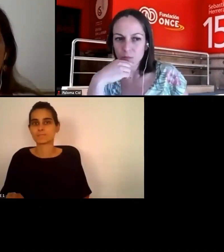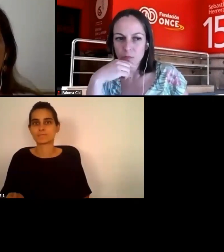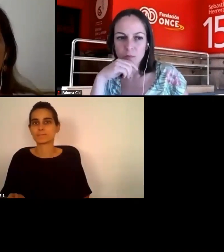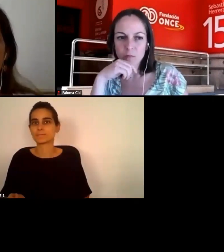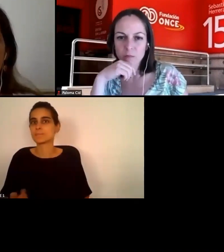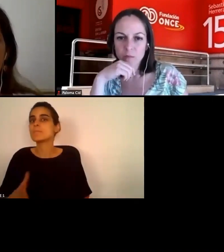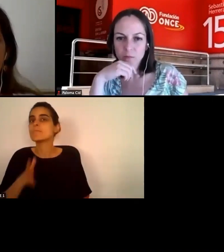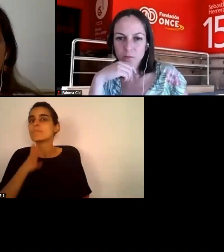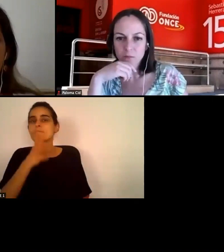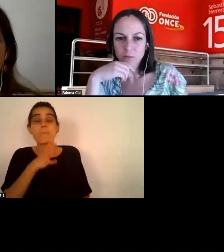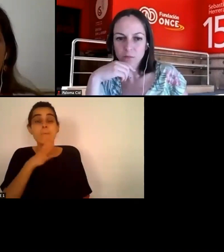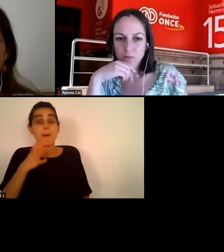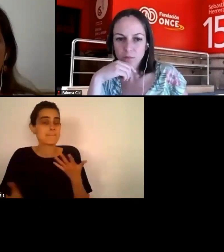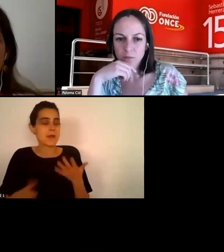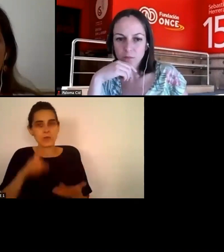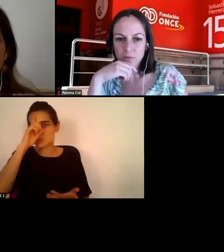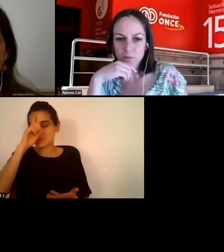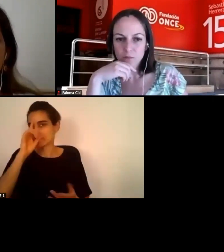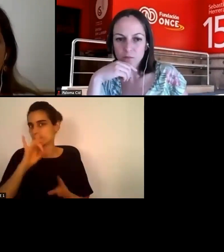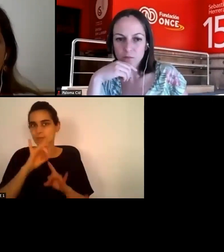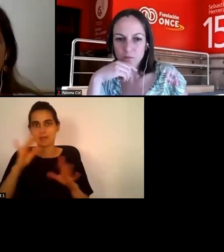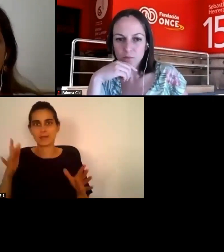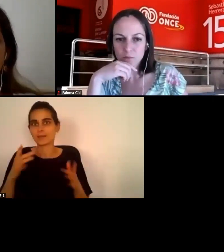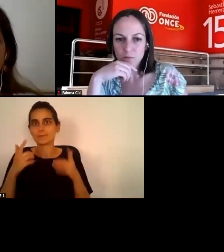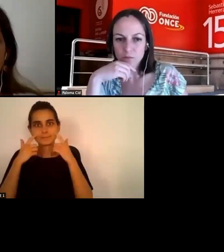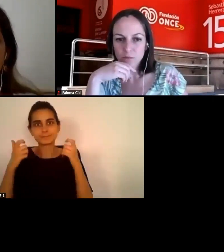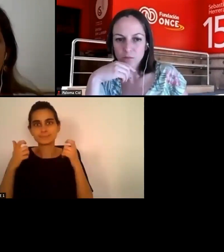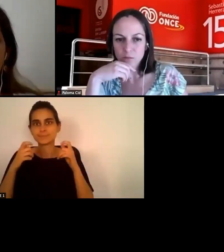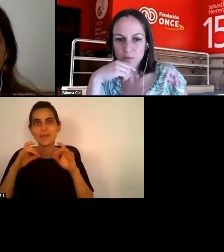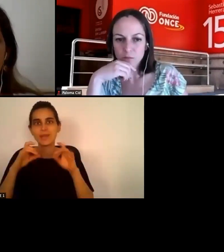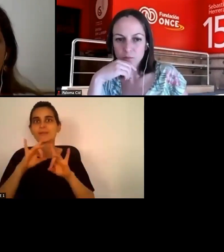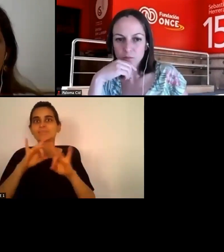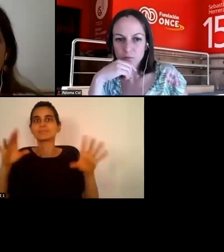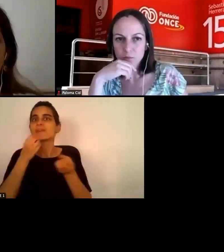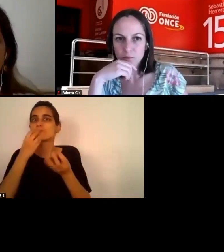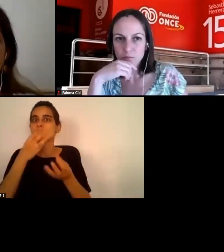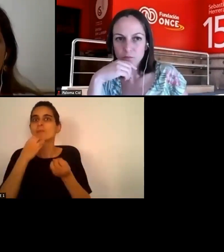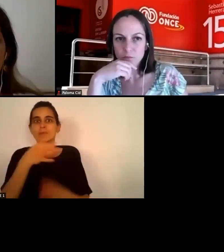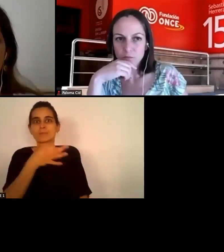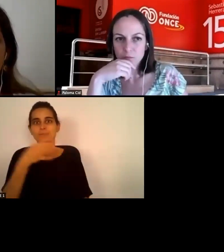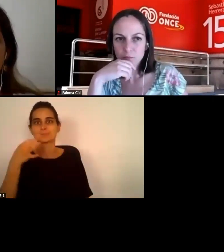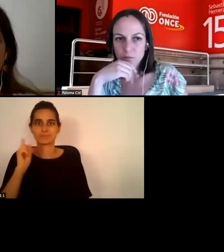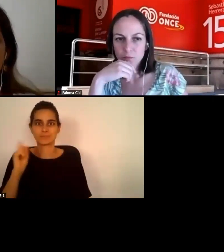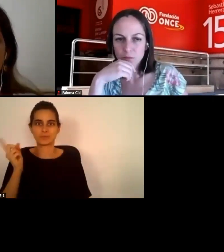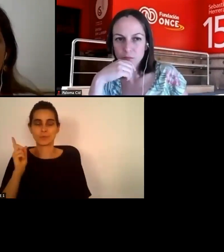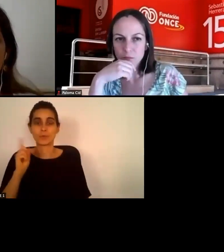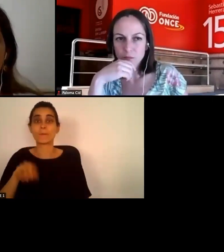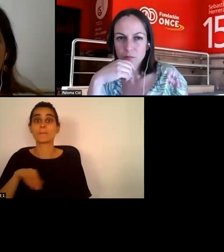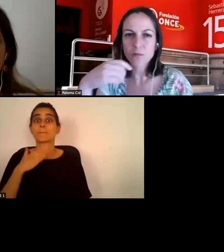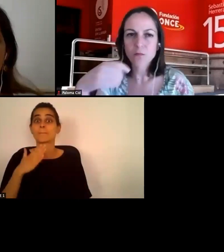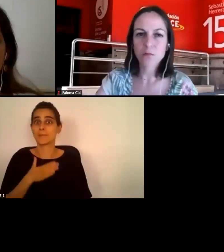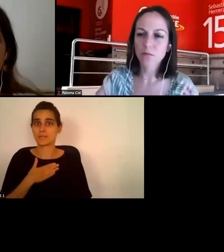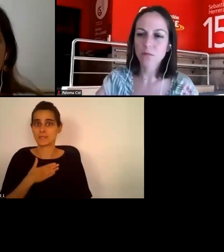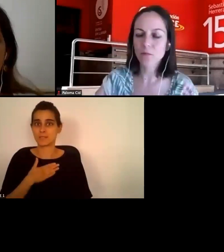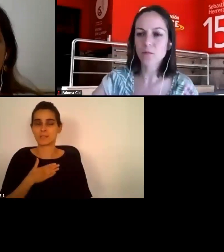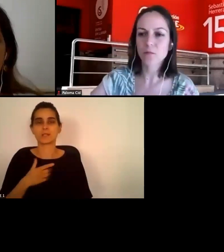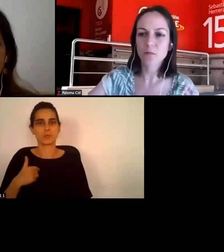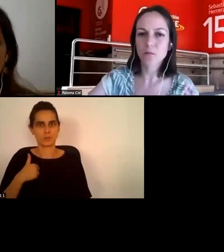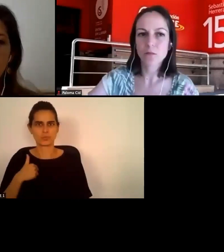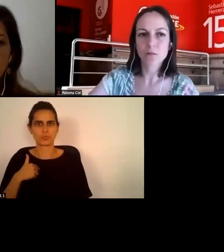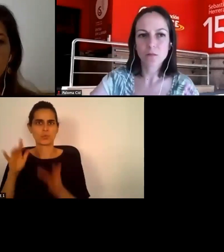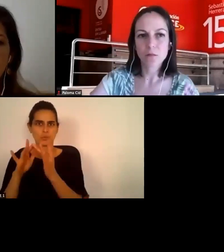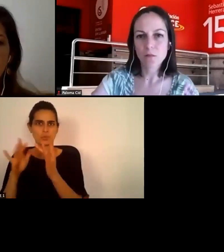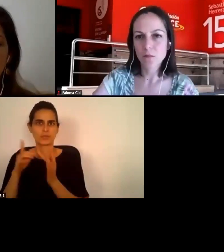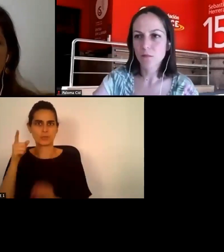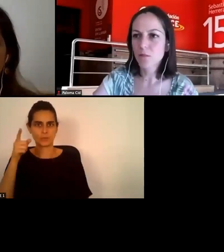quiera que sea, esa información no está llegando de la forma más adecuada. Mañana también me pondré en contacto contigo